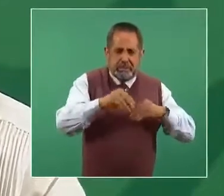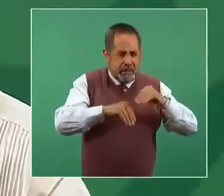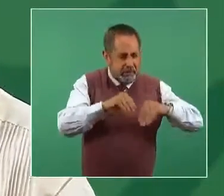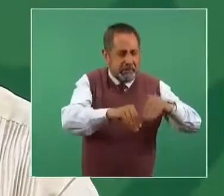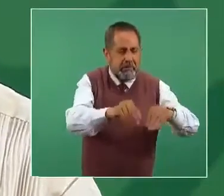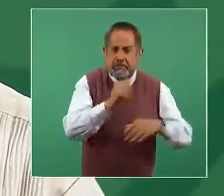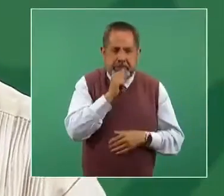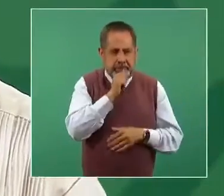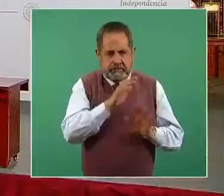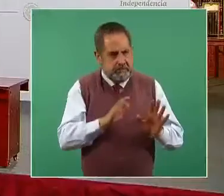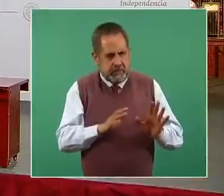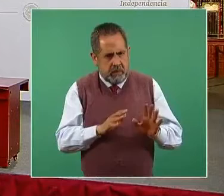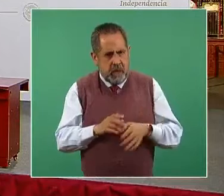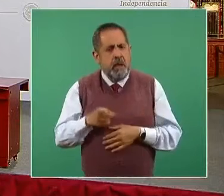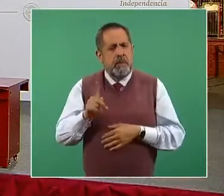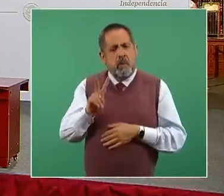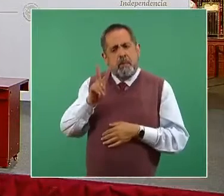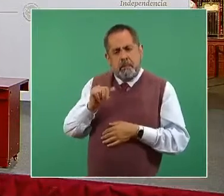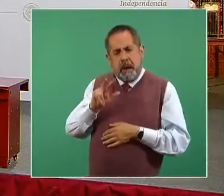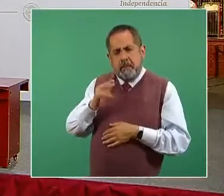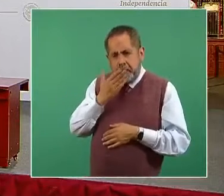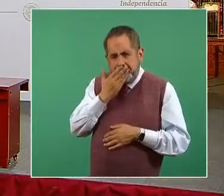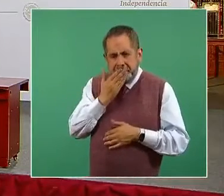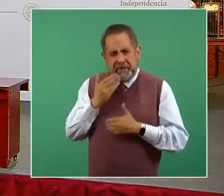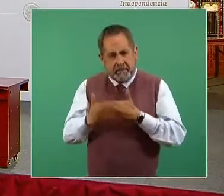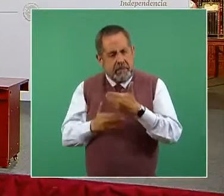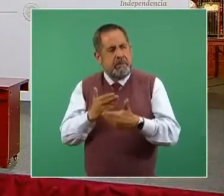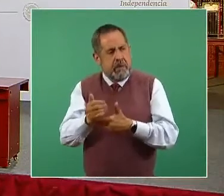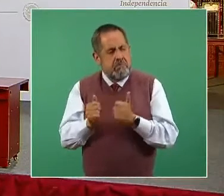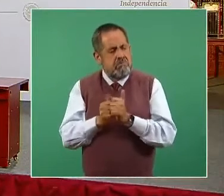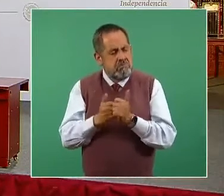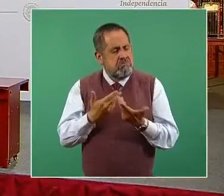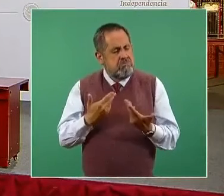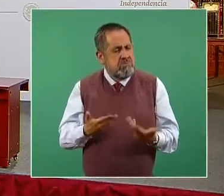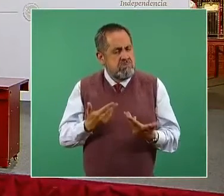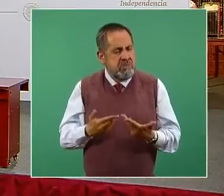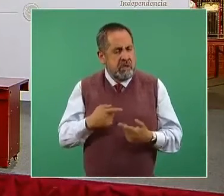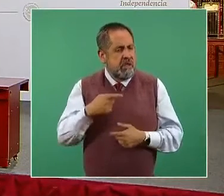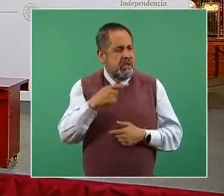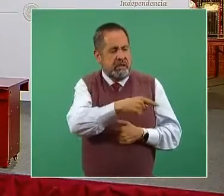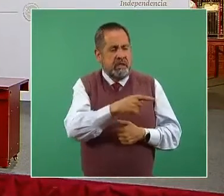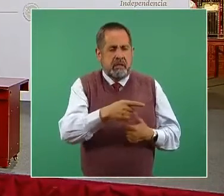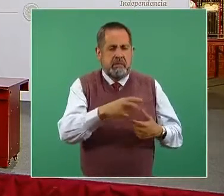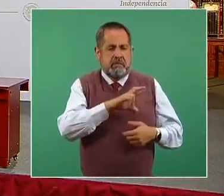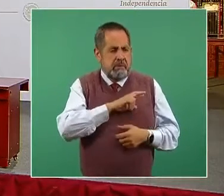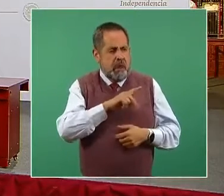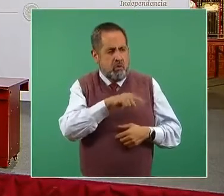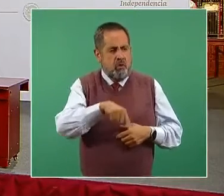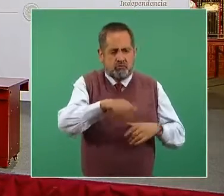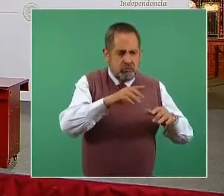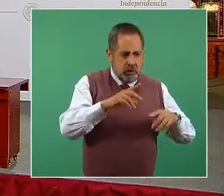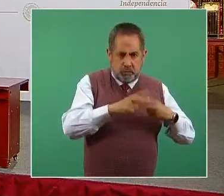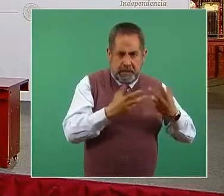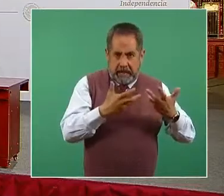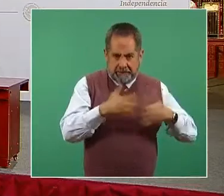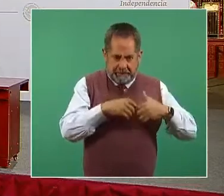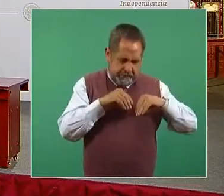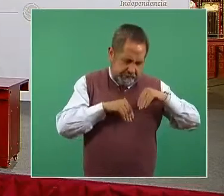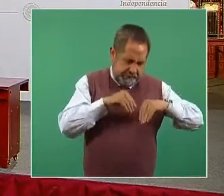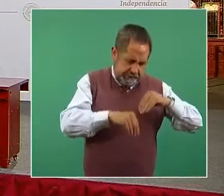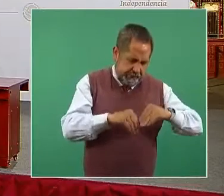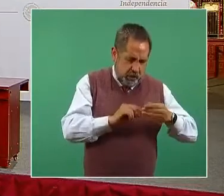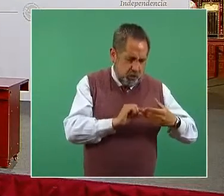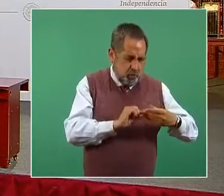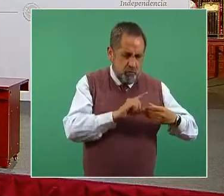producto. Pero vamos en buen avance, ha habido una muy buena cooperación por parte de la entidad privada que envasará y también, desde luego,